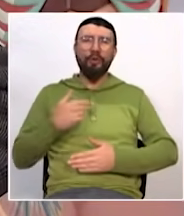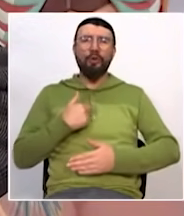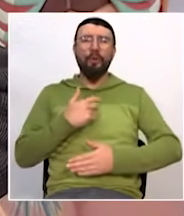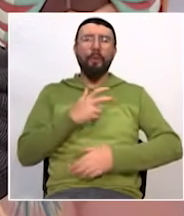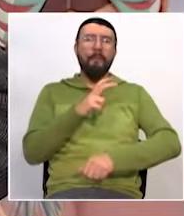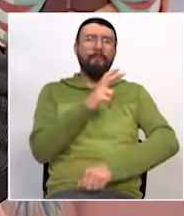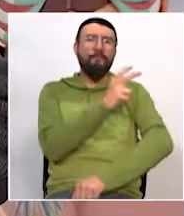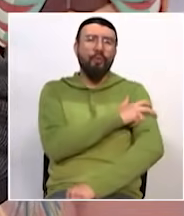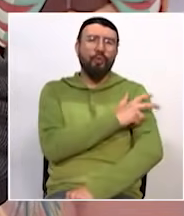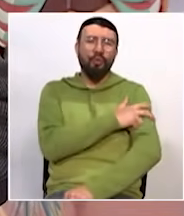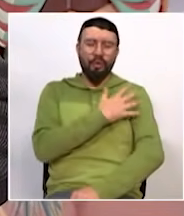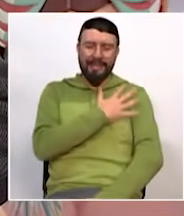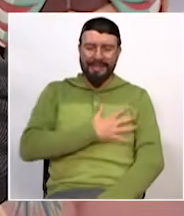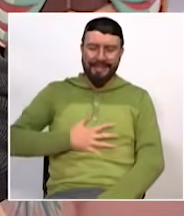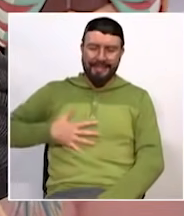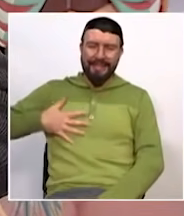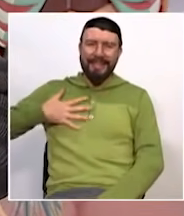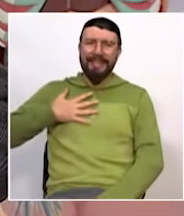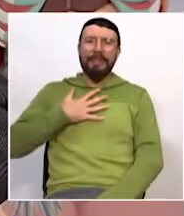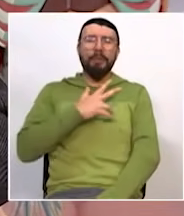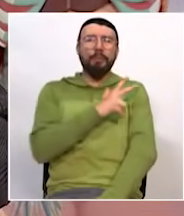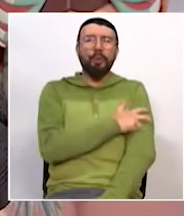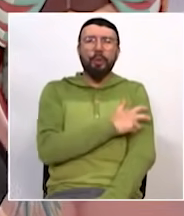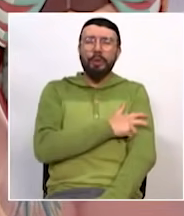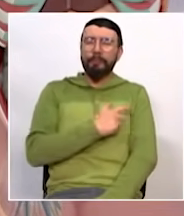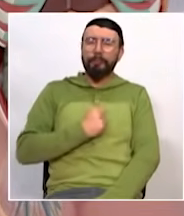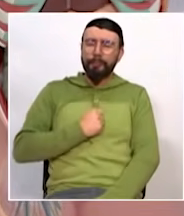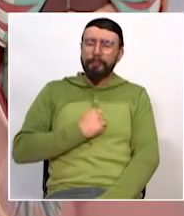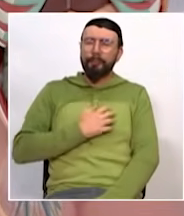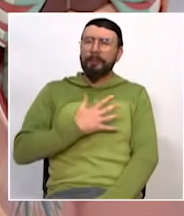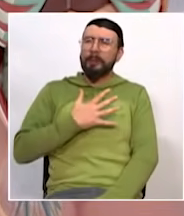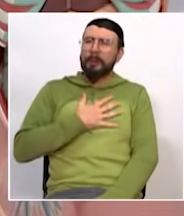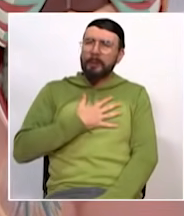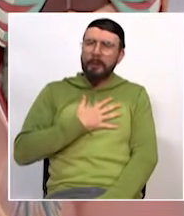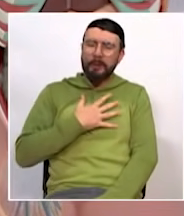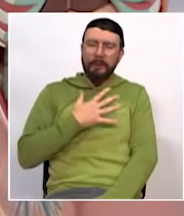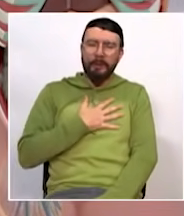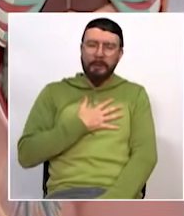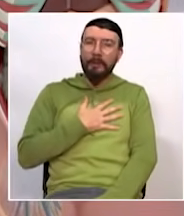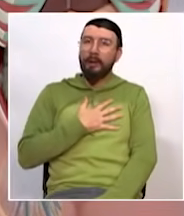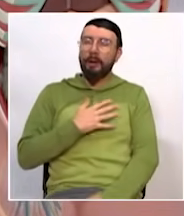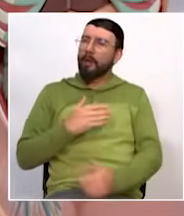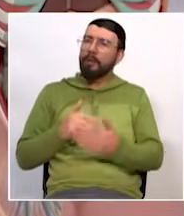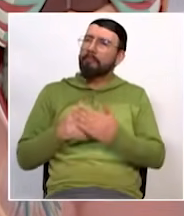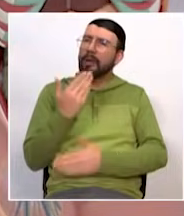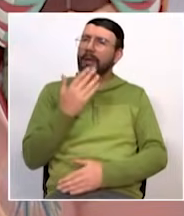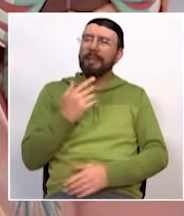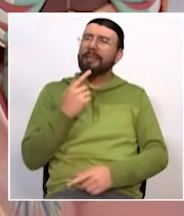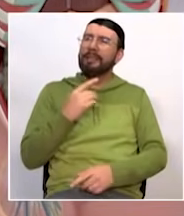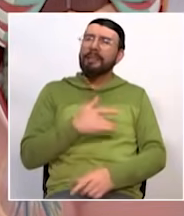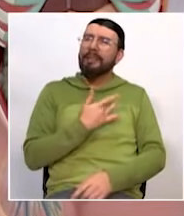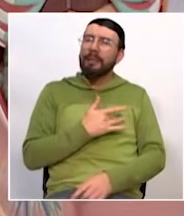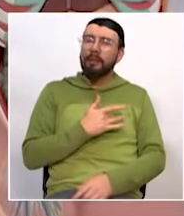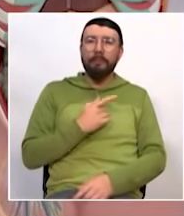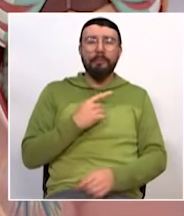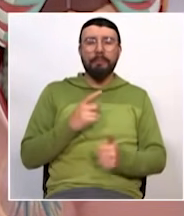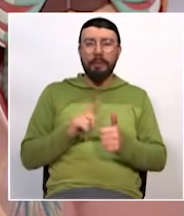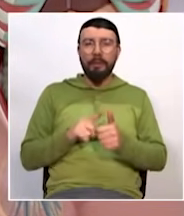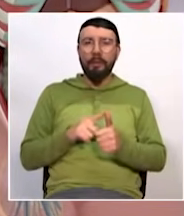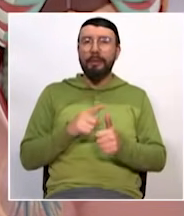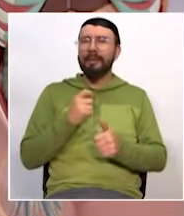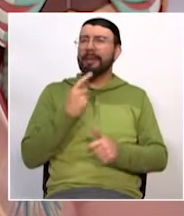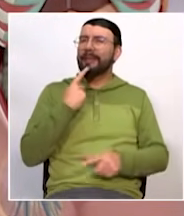diafragmático y eso hace que la persona empiece a sentir el primer síntoma de la depresión la dificultad para respirar